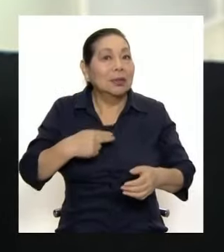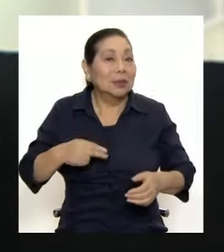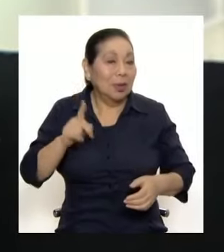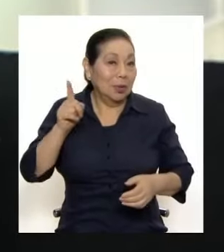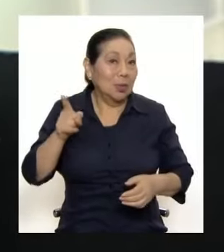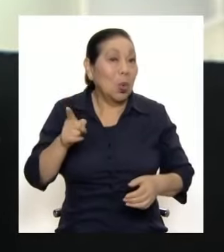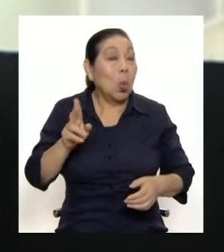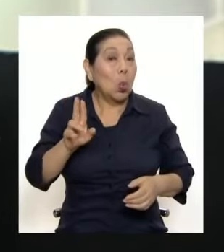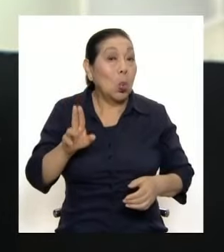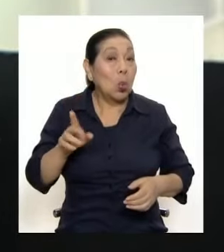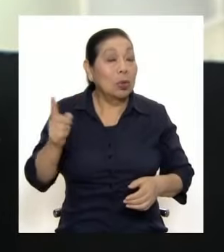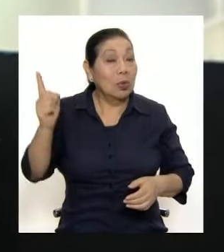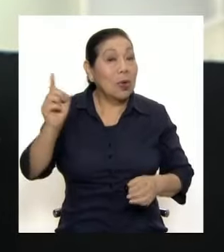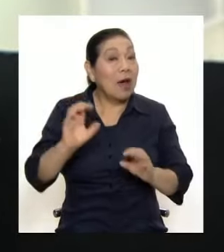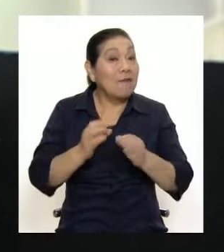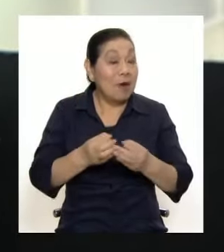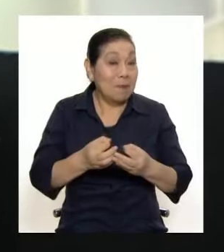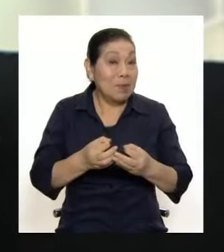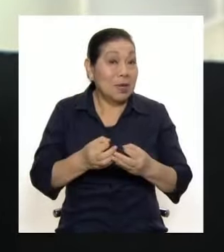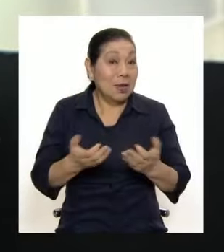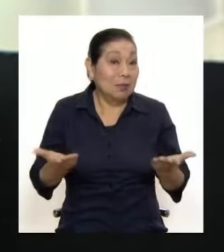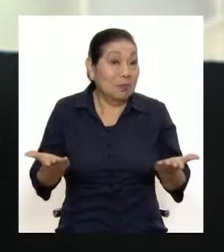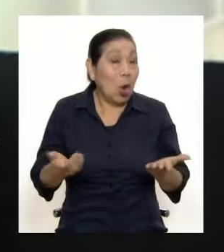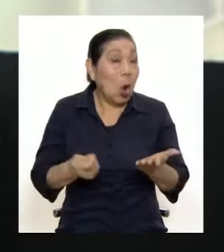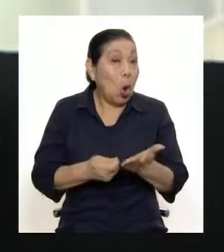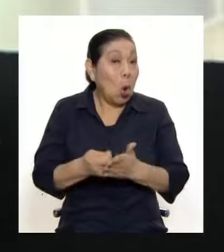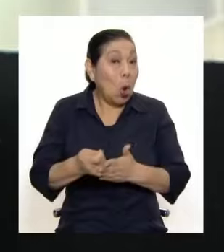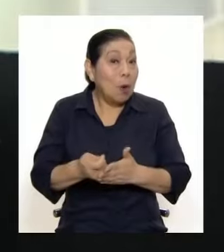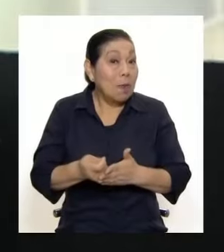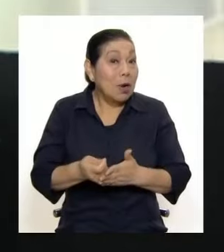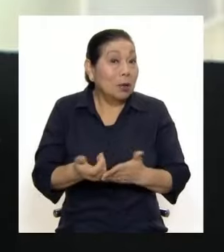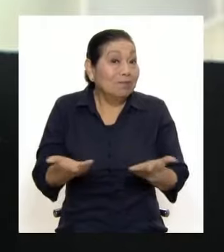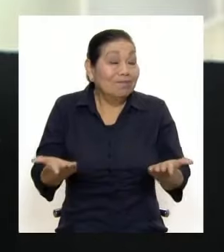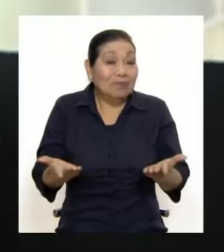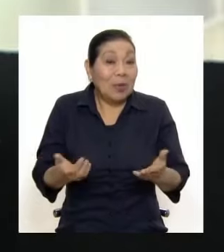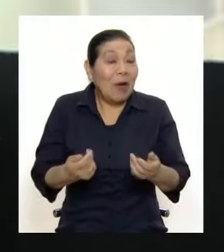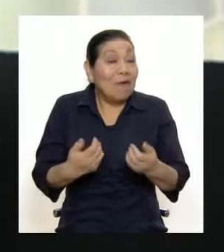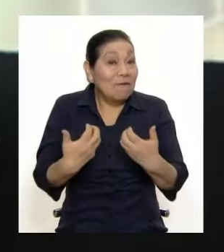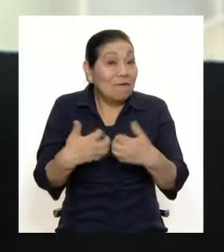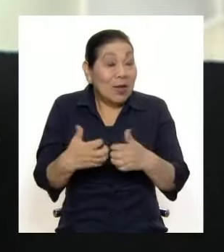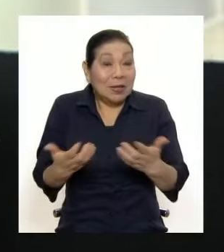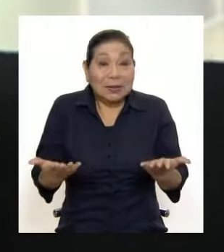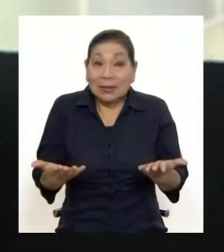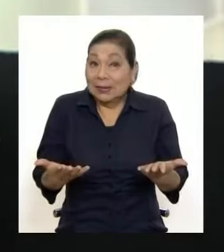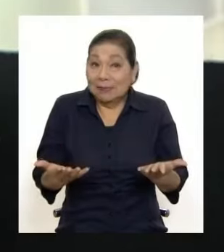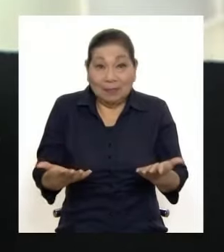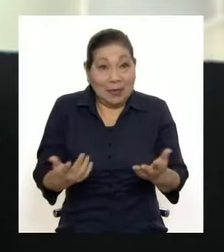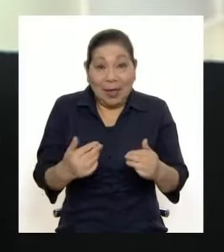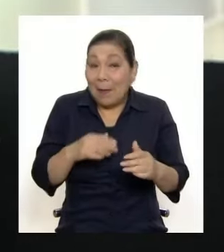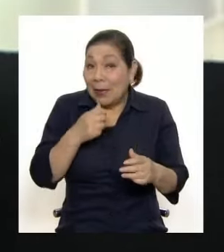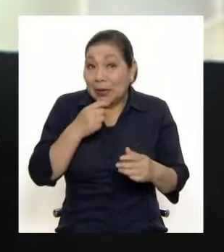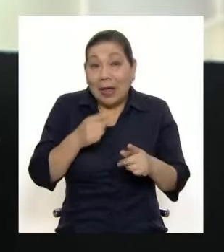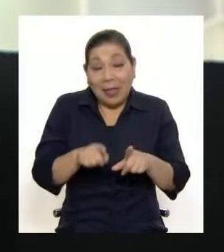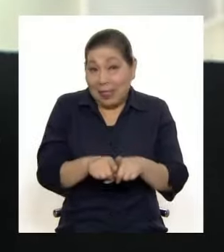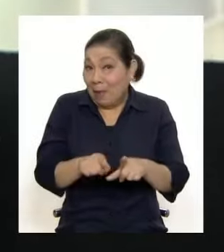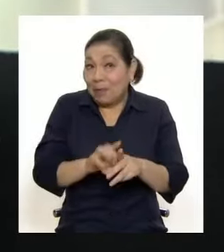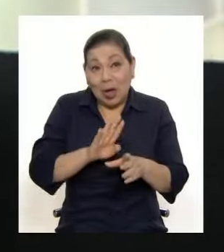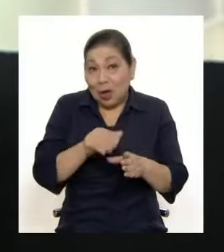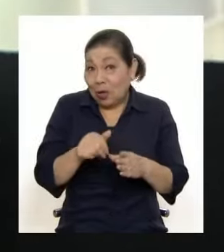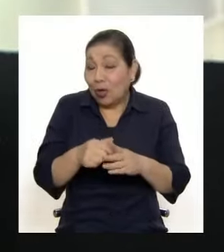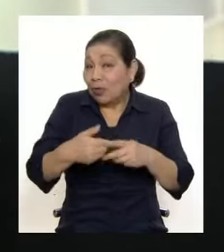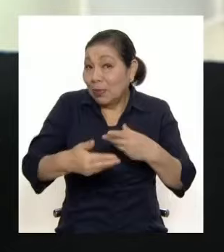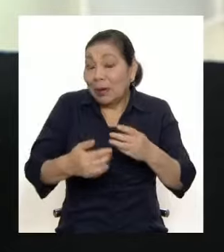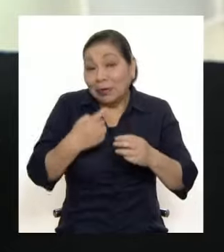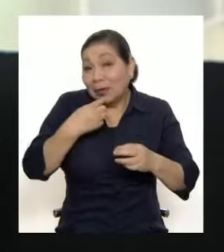si un chino no una familia China nada más compraría un pisco realmente la industria no de nuestra bebida nacional y todo los